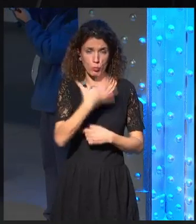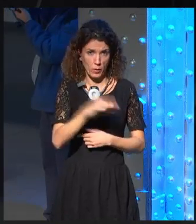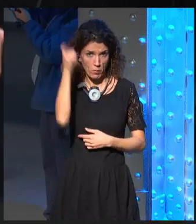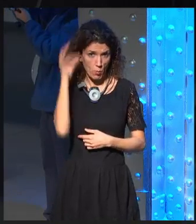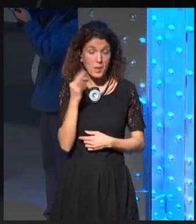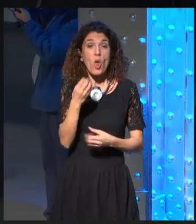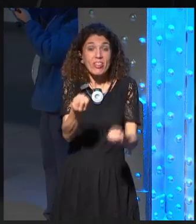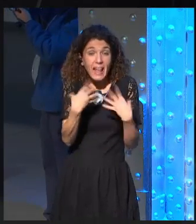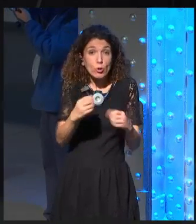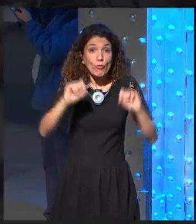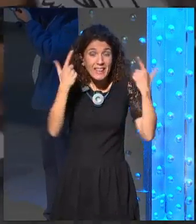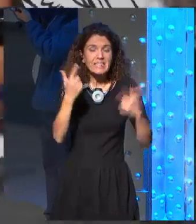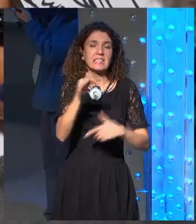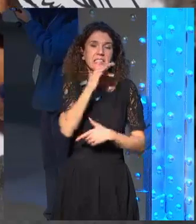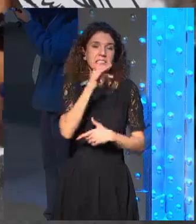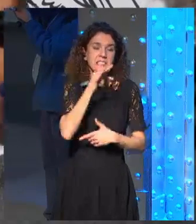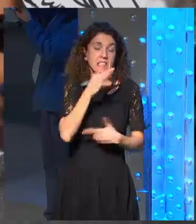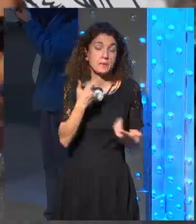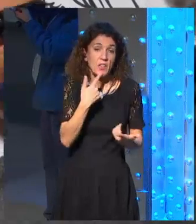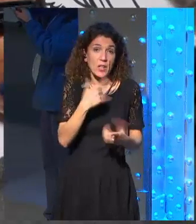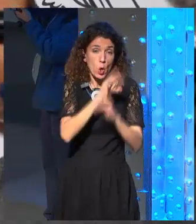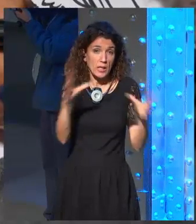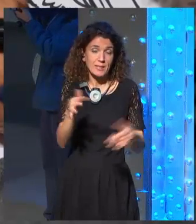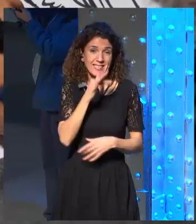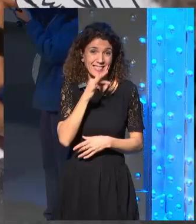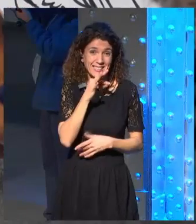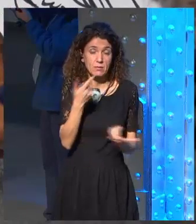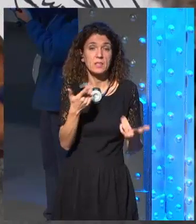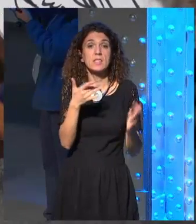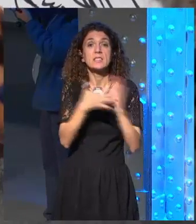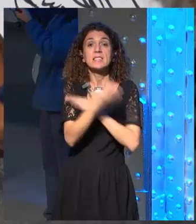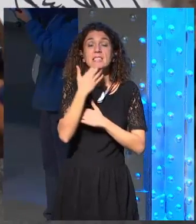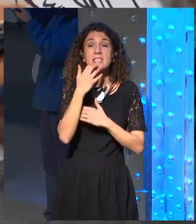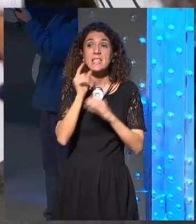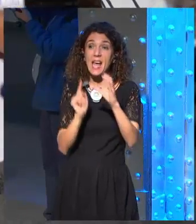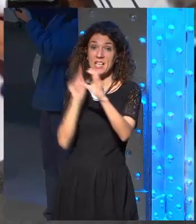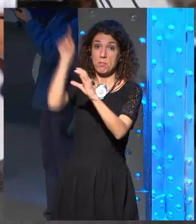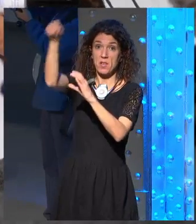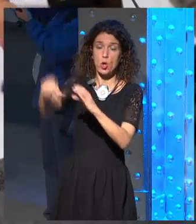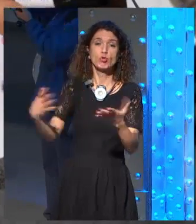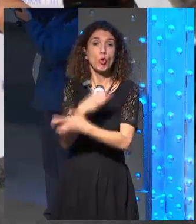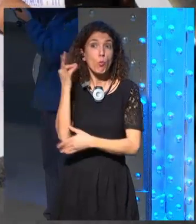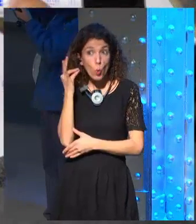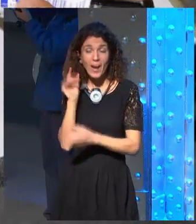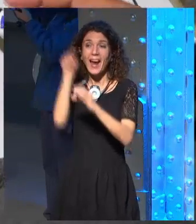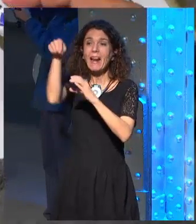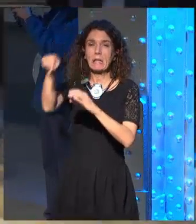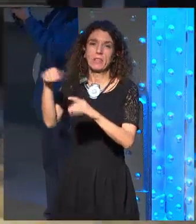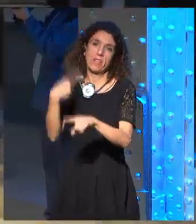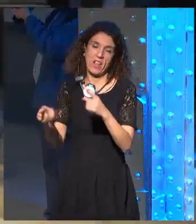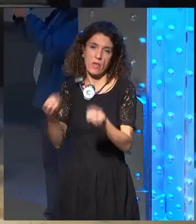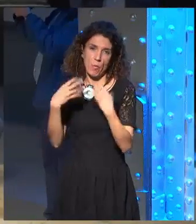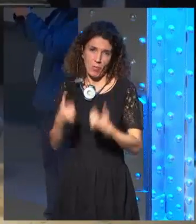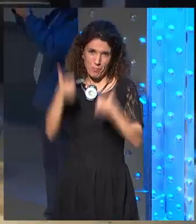no tenemos datos para decirlo, digamos. Si mandamos una expedición de todo mujeres, quizá sea diferente.